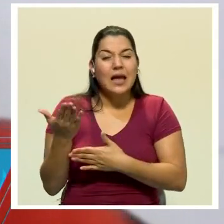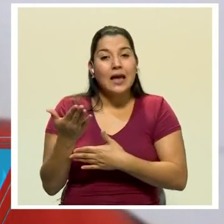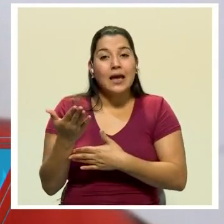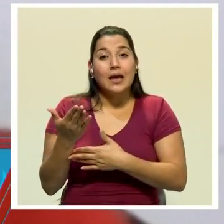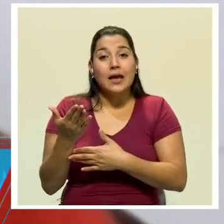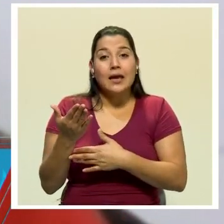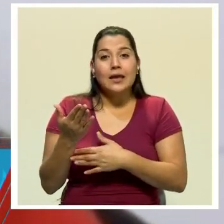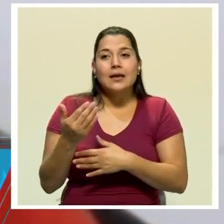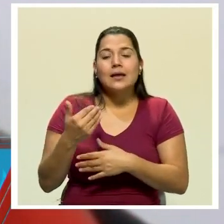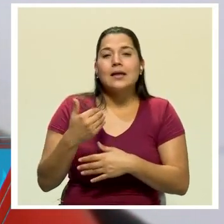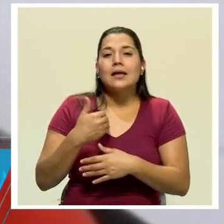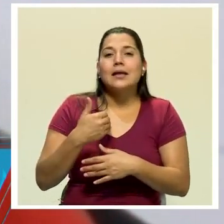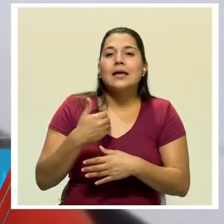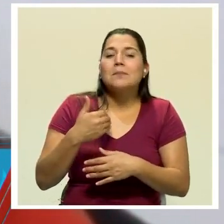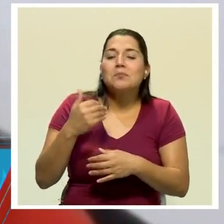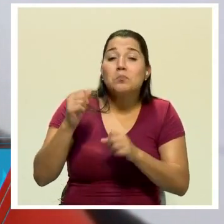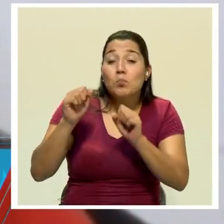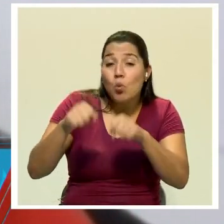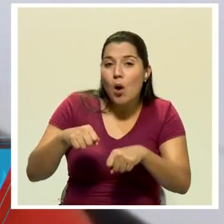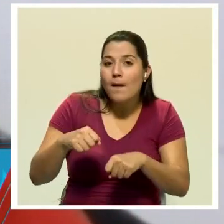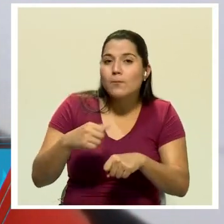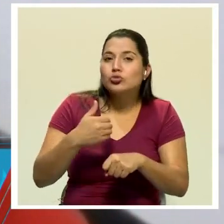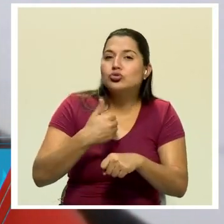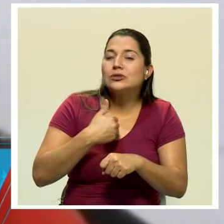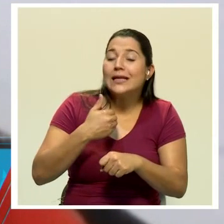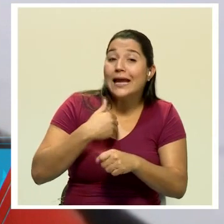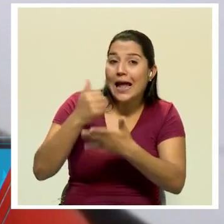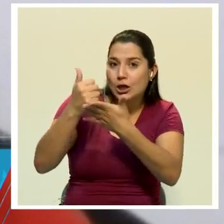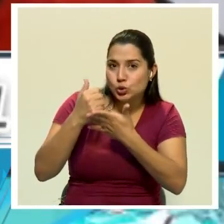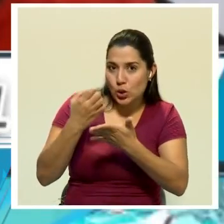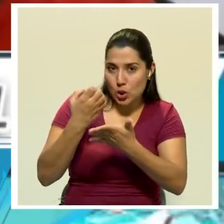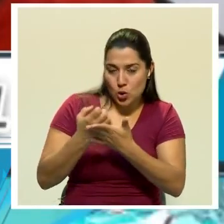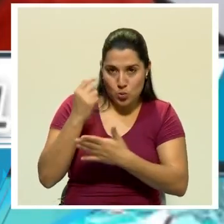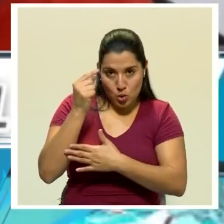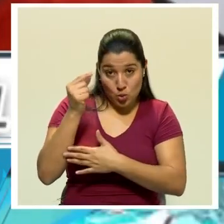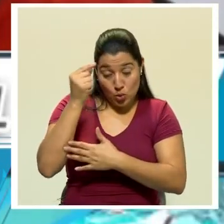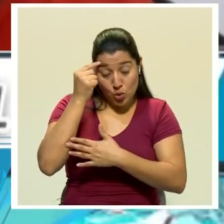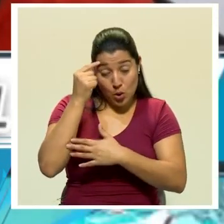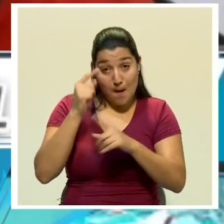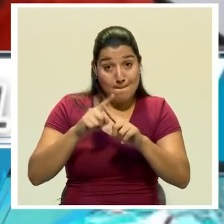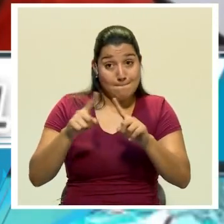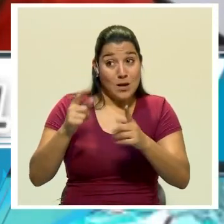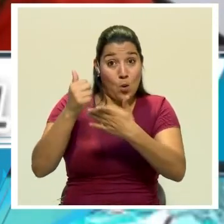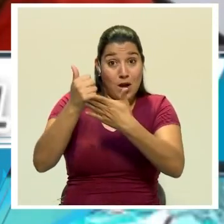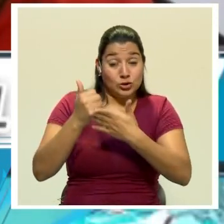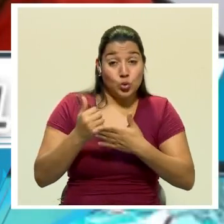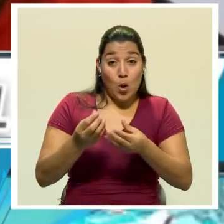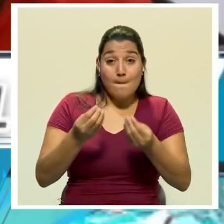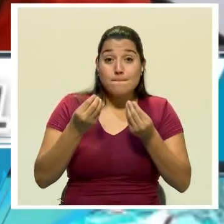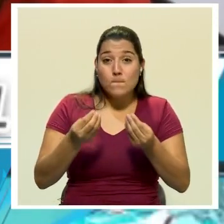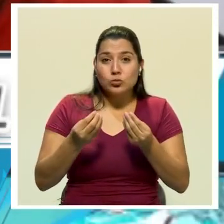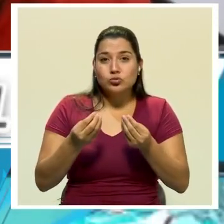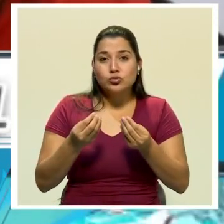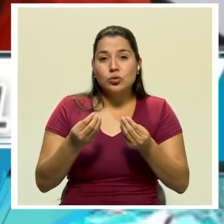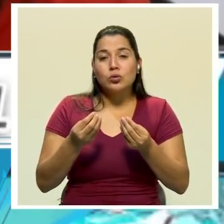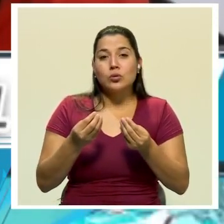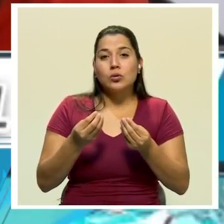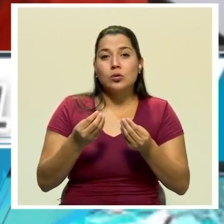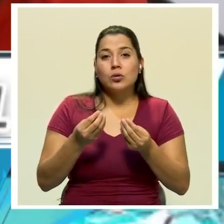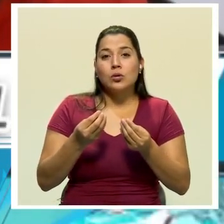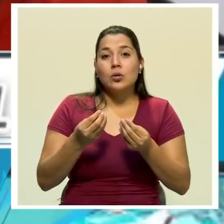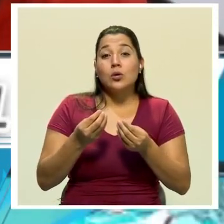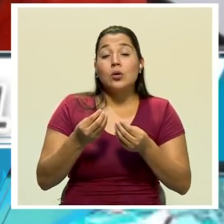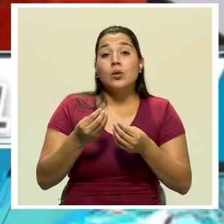ese subsidio. Y esto ayuda muchísimo porque además tenemos estudios financieros muy sólidos